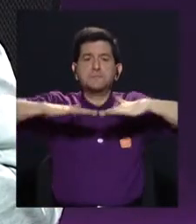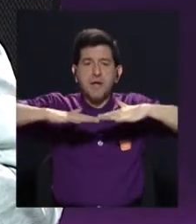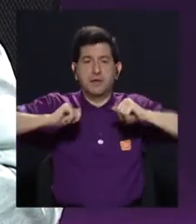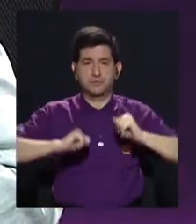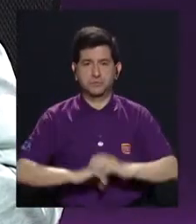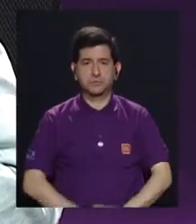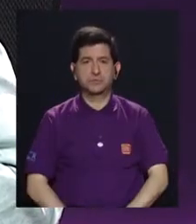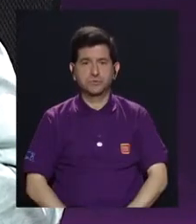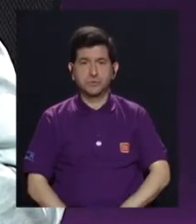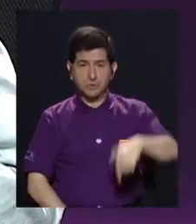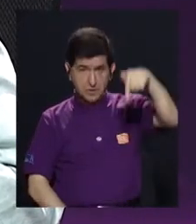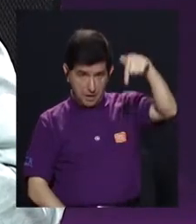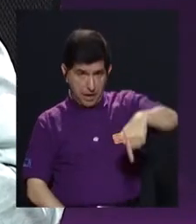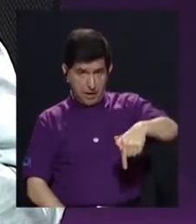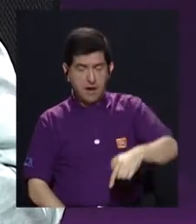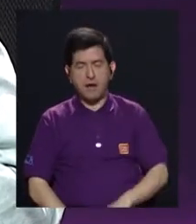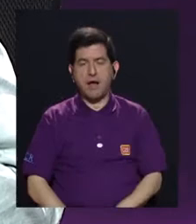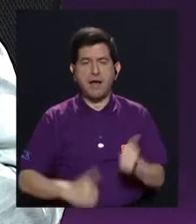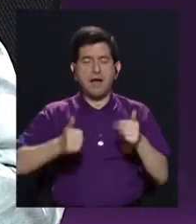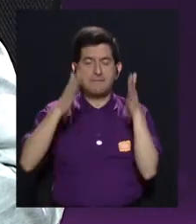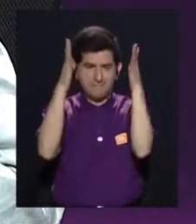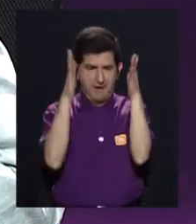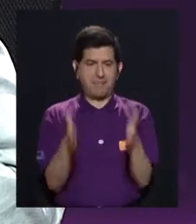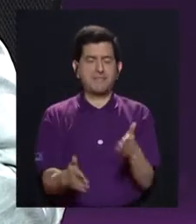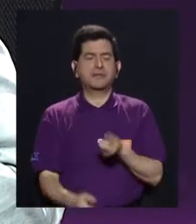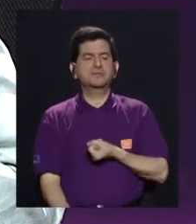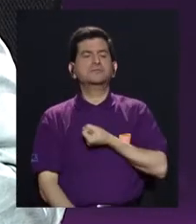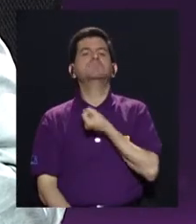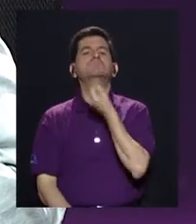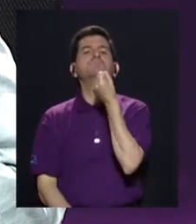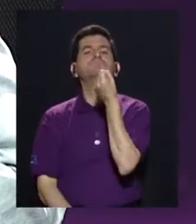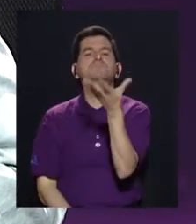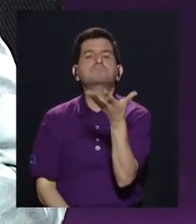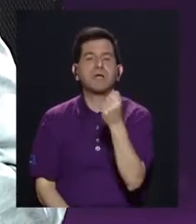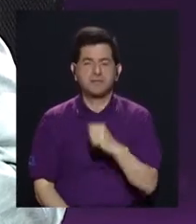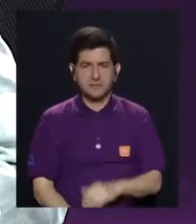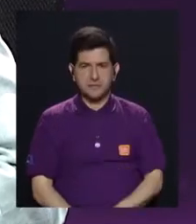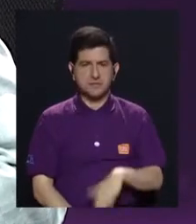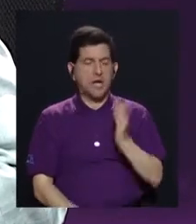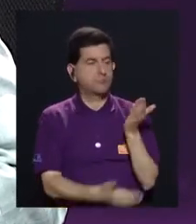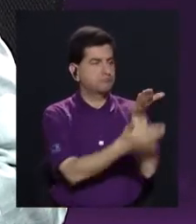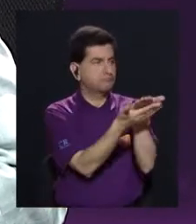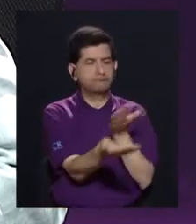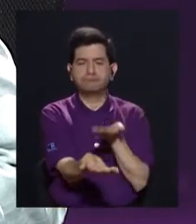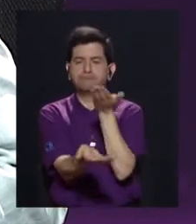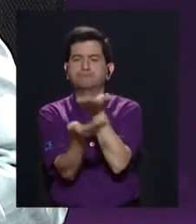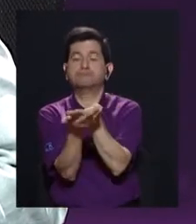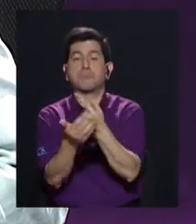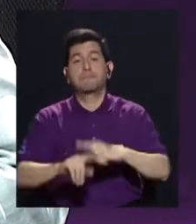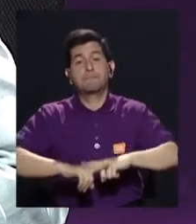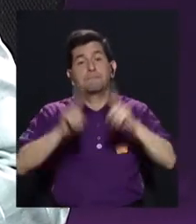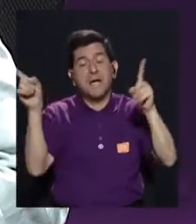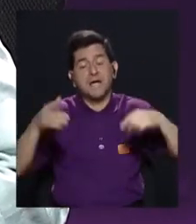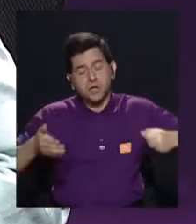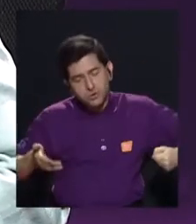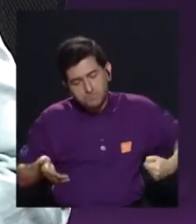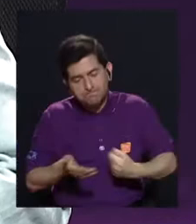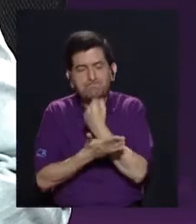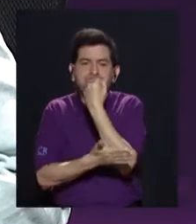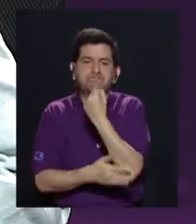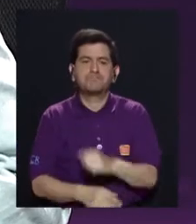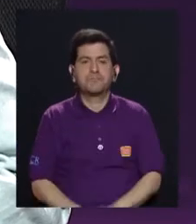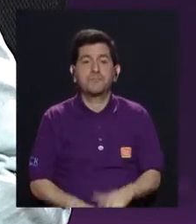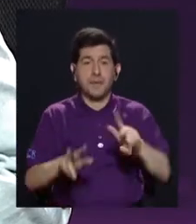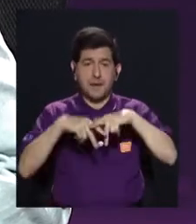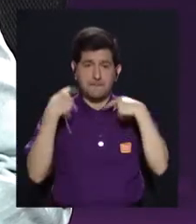que las y los candidatos expresen sus propuestas pero desafortunadamente el